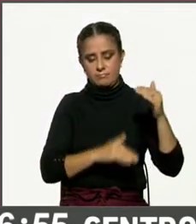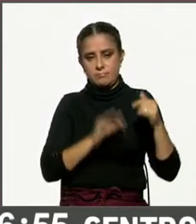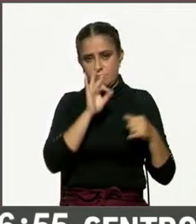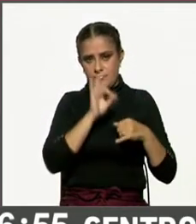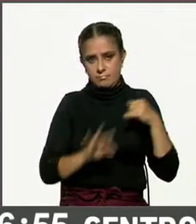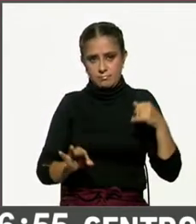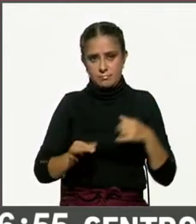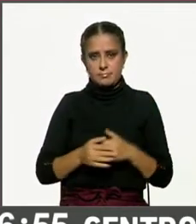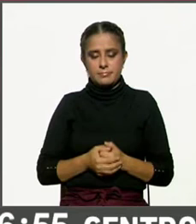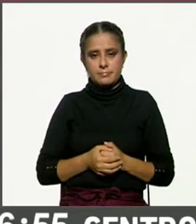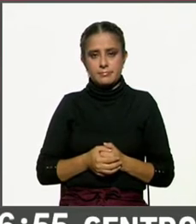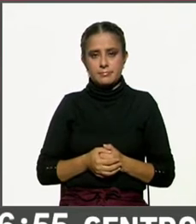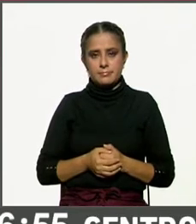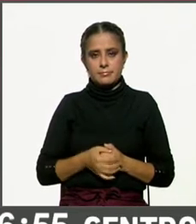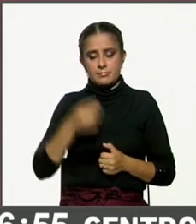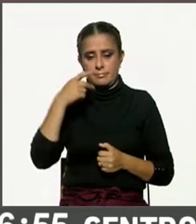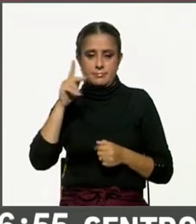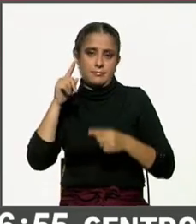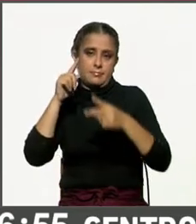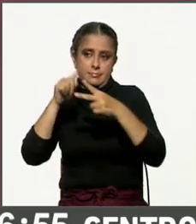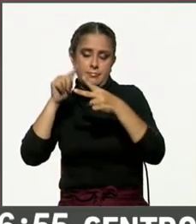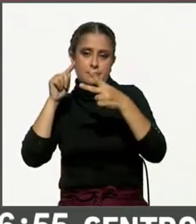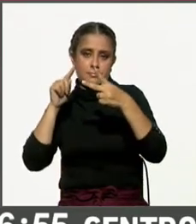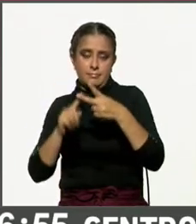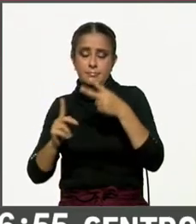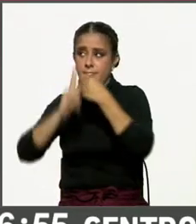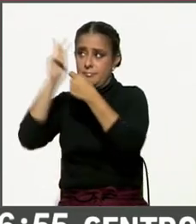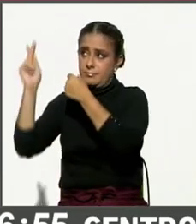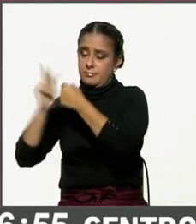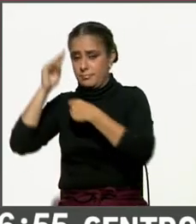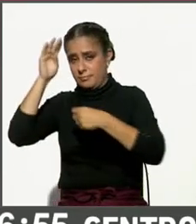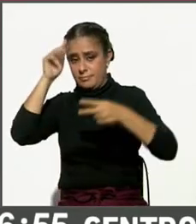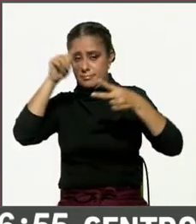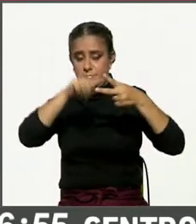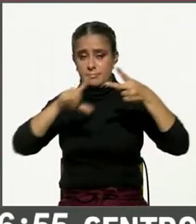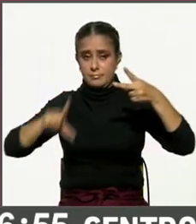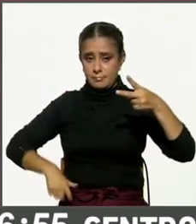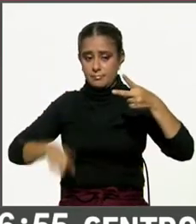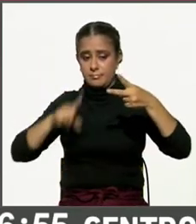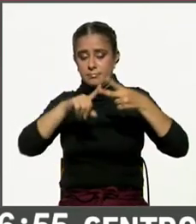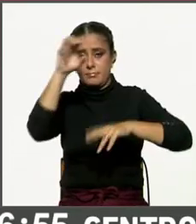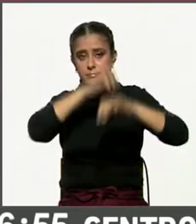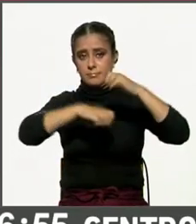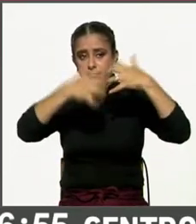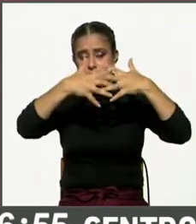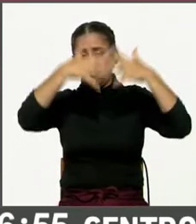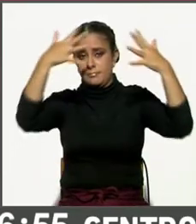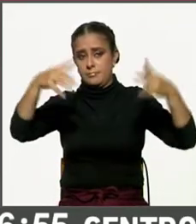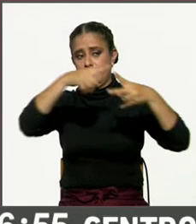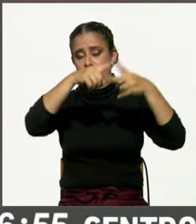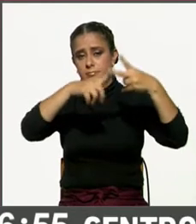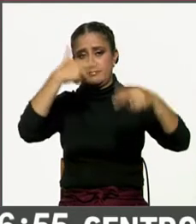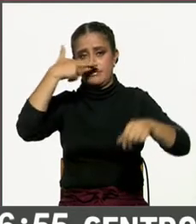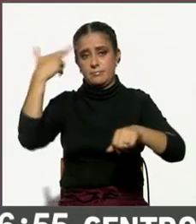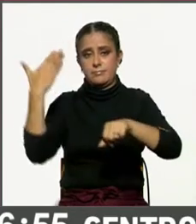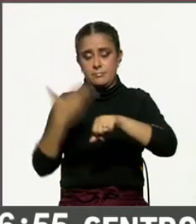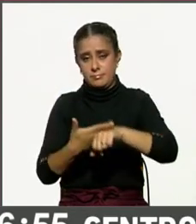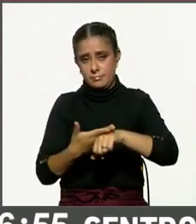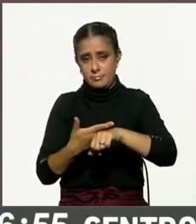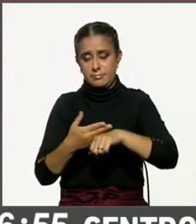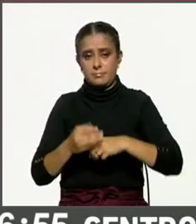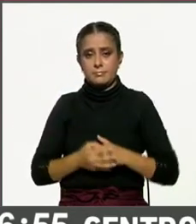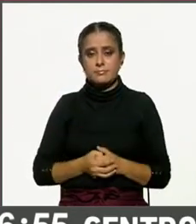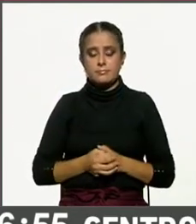los dos primeros por país, en los que ya te mencioné anteriormente. Sí. Primero, a nivel gobierno,